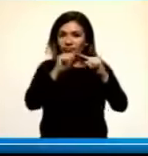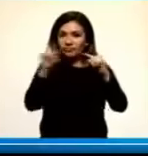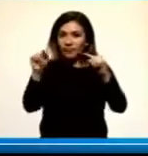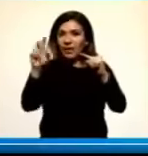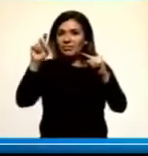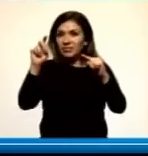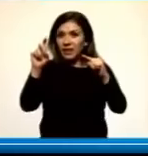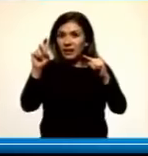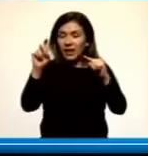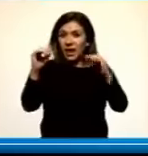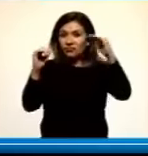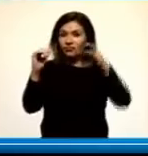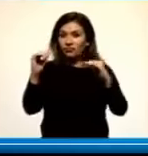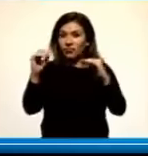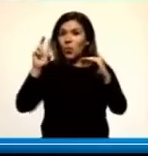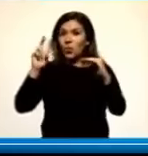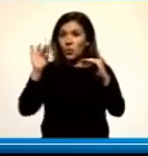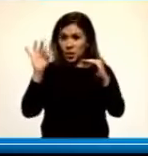30,